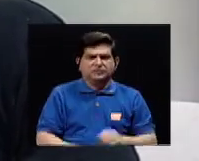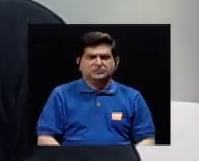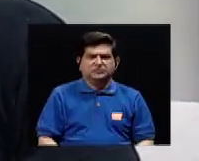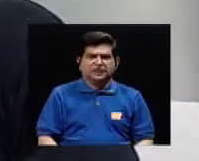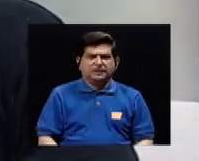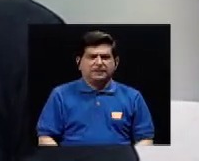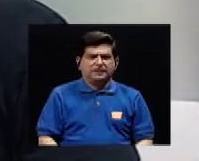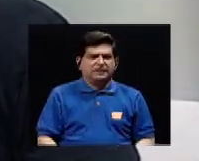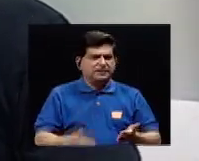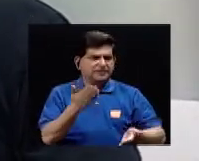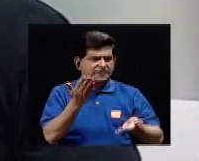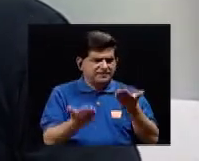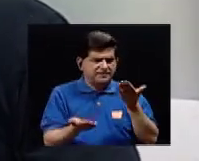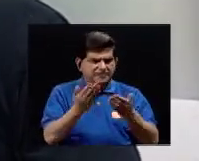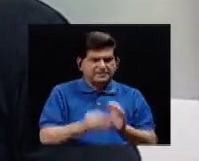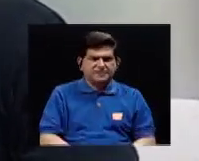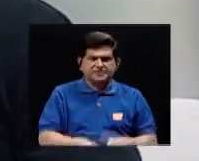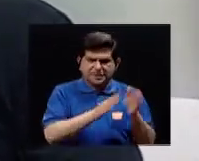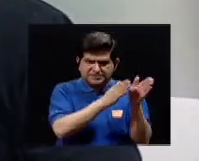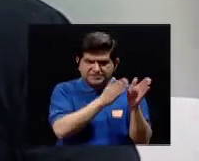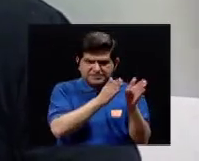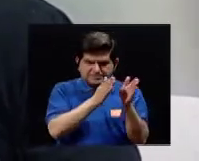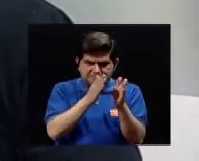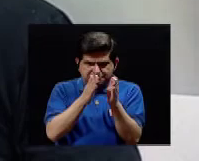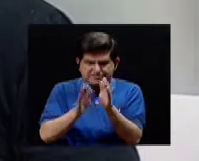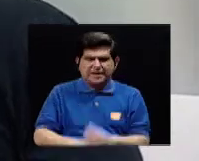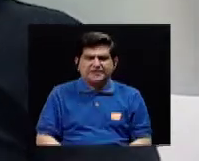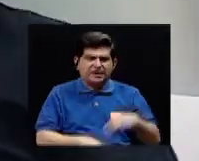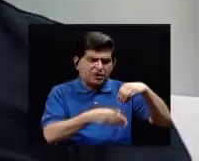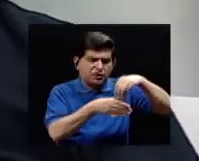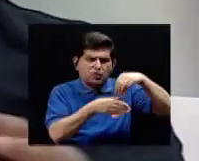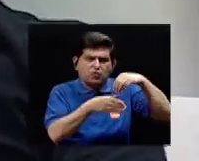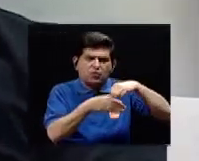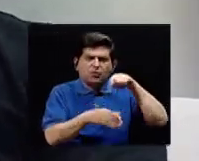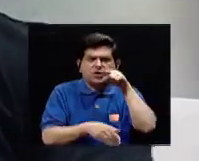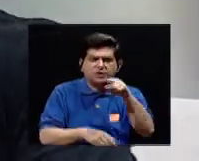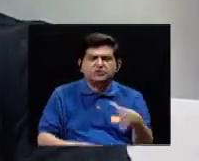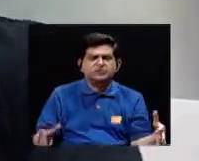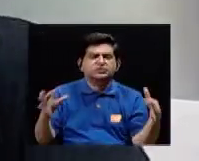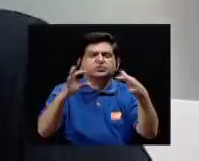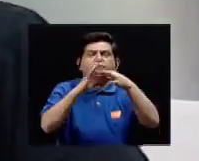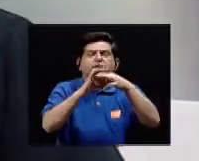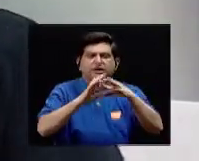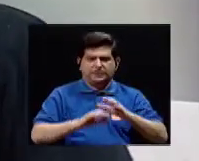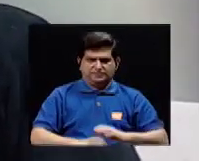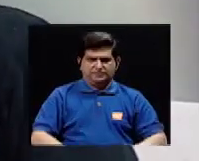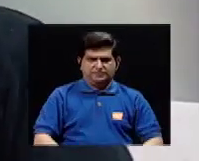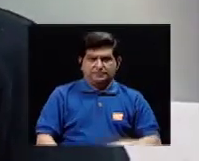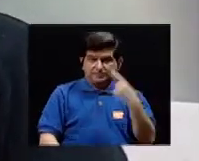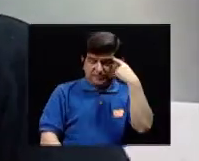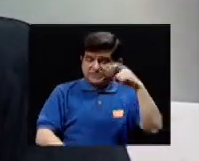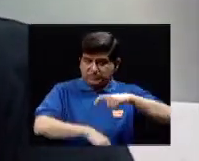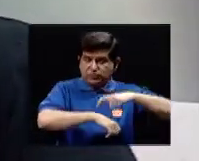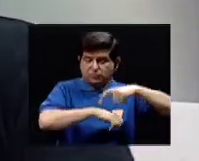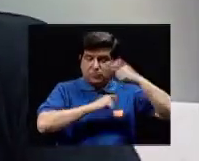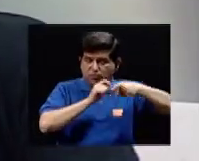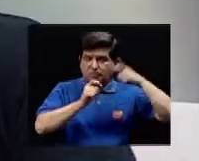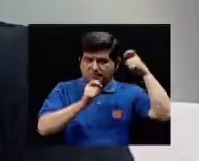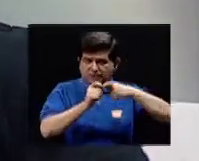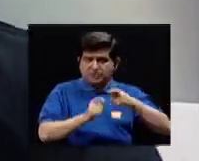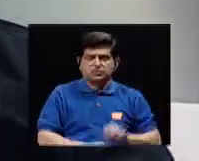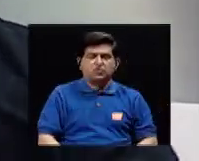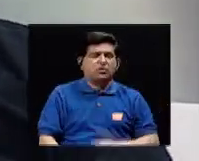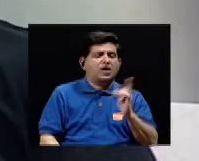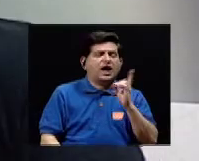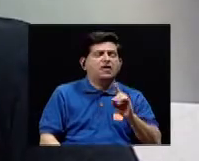algo como planear mucho qué ingredientes vos vas a juntar en un momento dado,